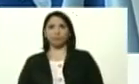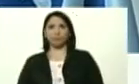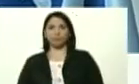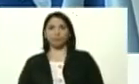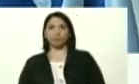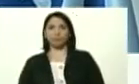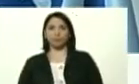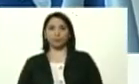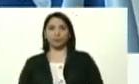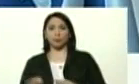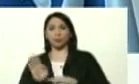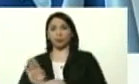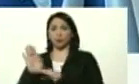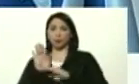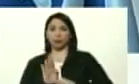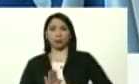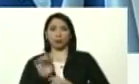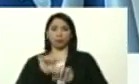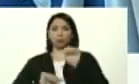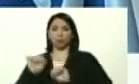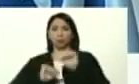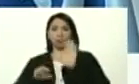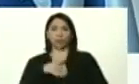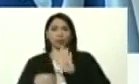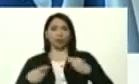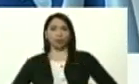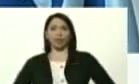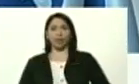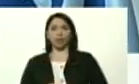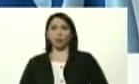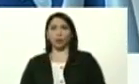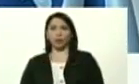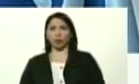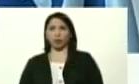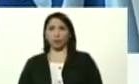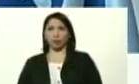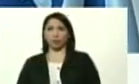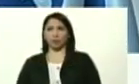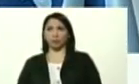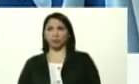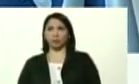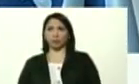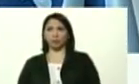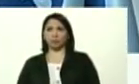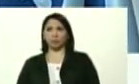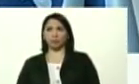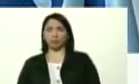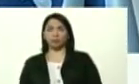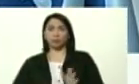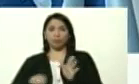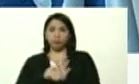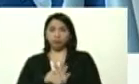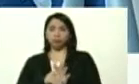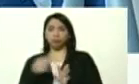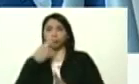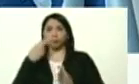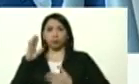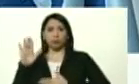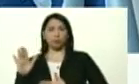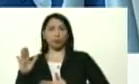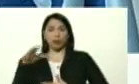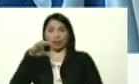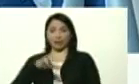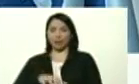defensora, protectora de los derechos humanos. Estas palabras iniciales quieren ratificar el compromiso del